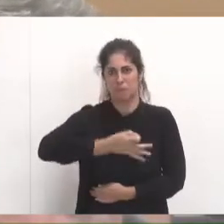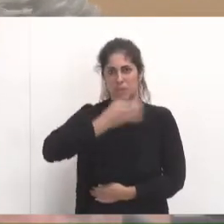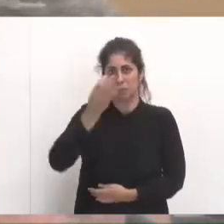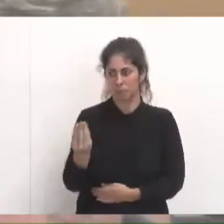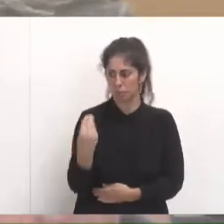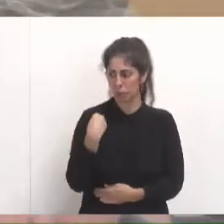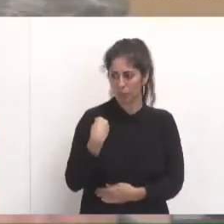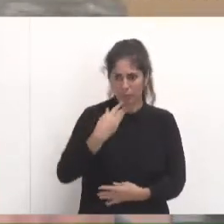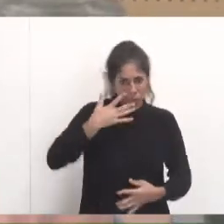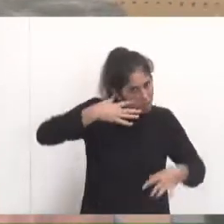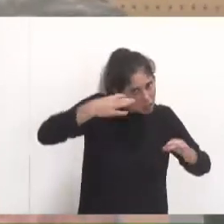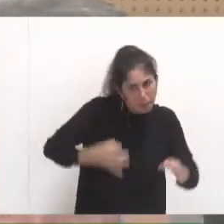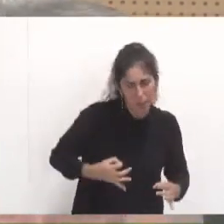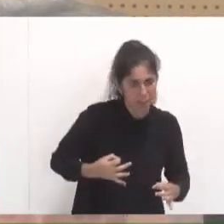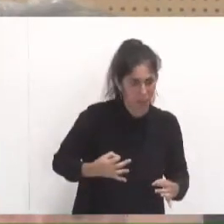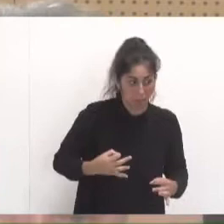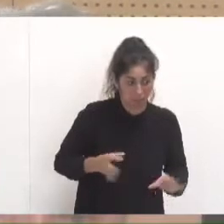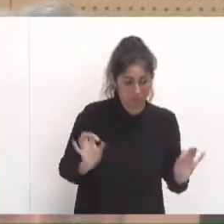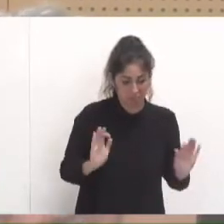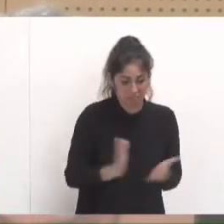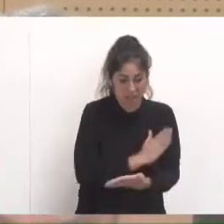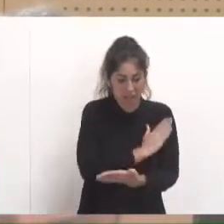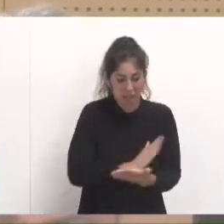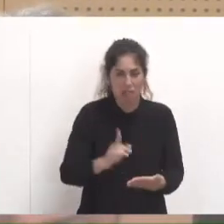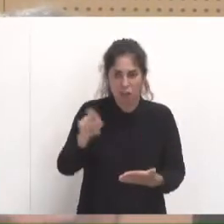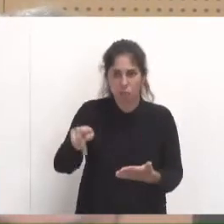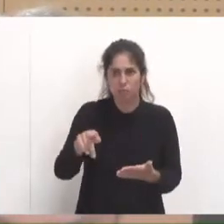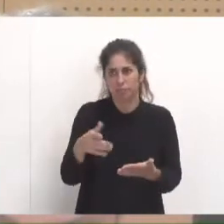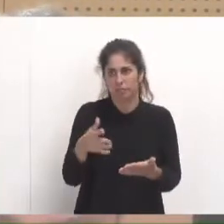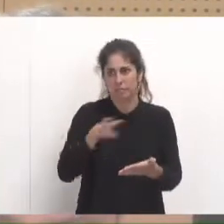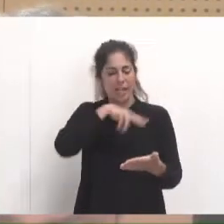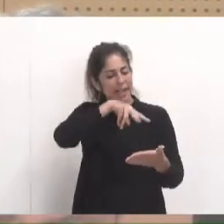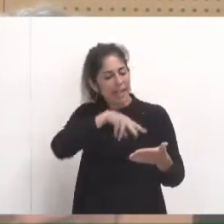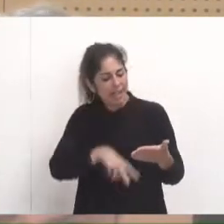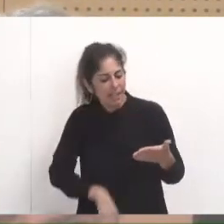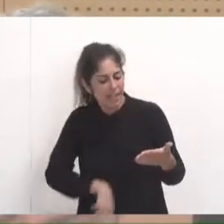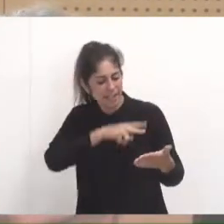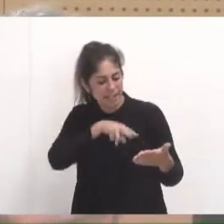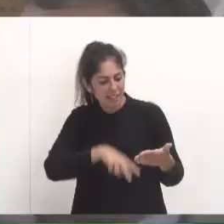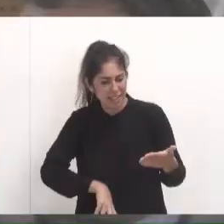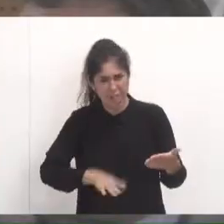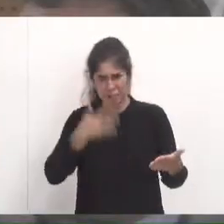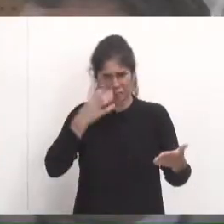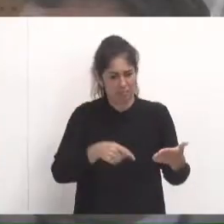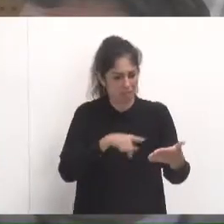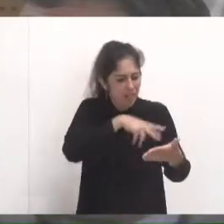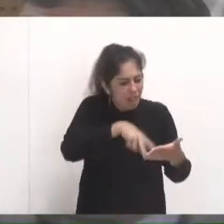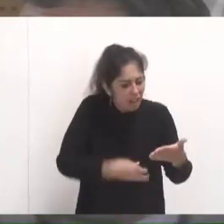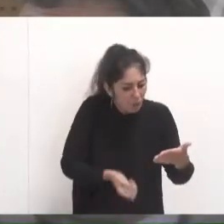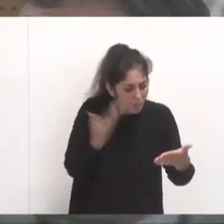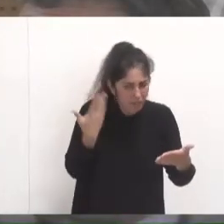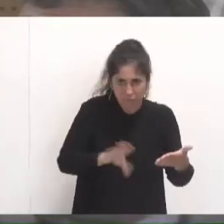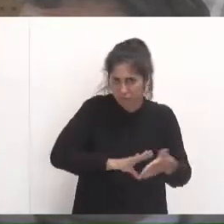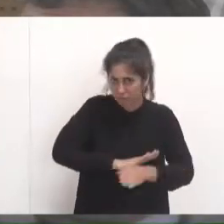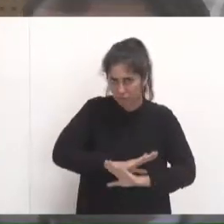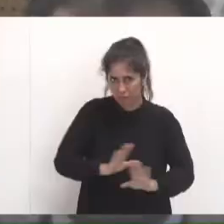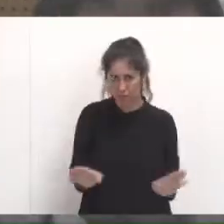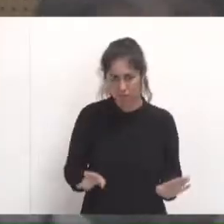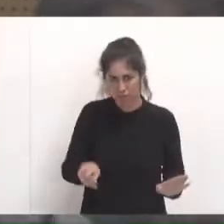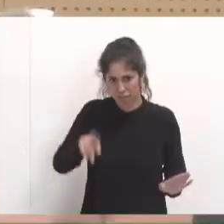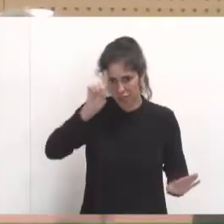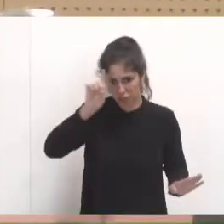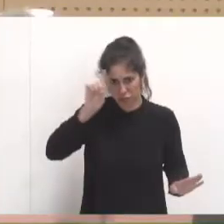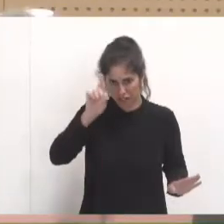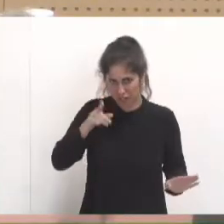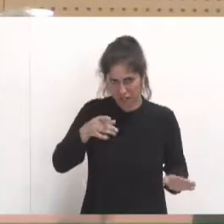contestara. Ha leído lo que le han vuelto a escribir sin tener conocimiento de lo que está diciendo. Y también que por los servicios